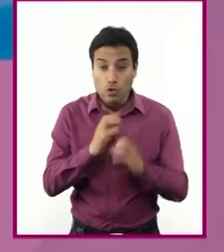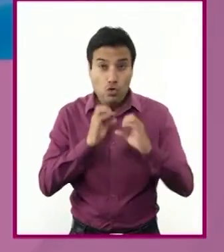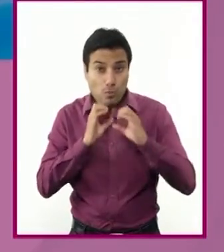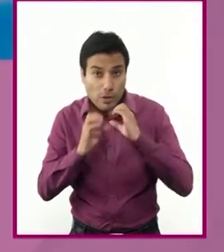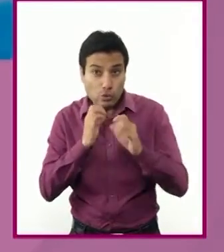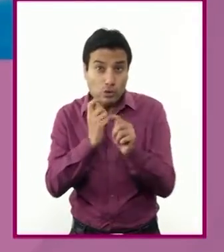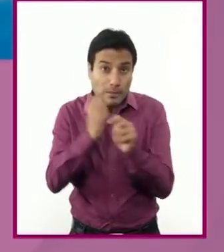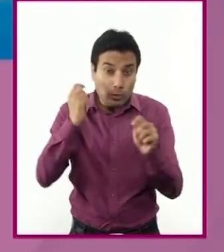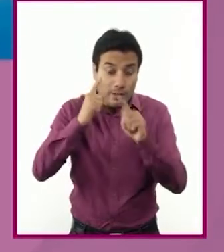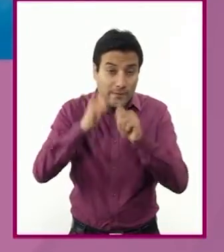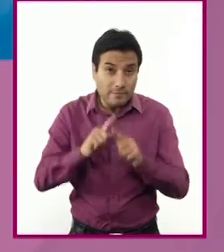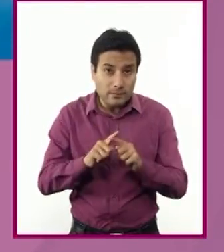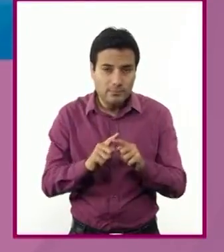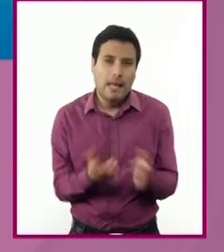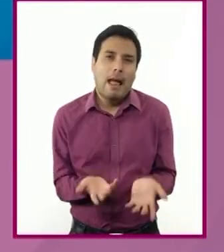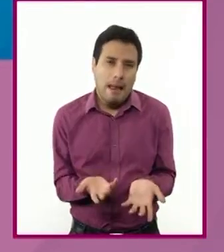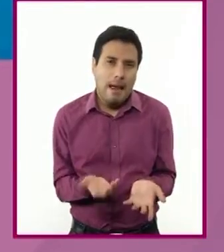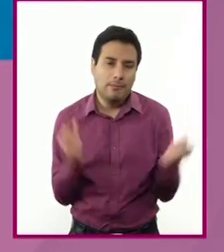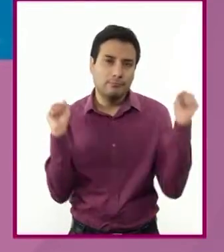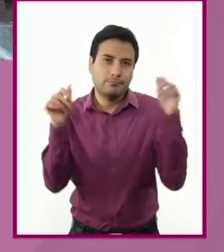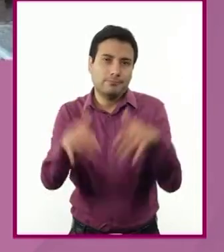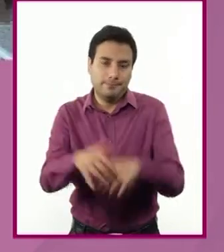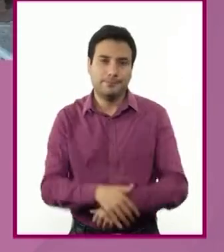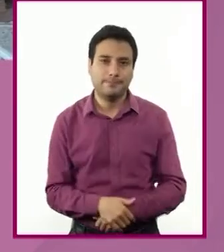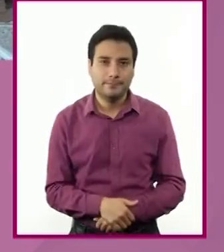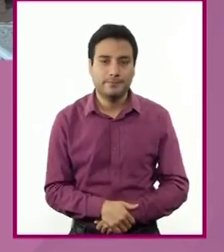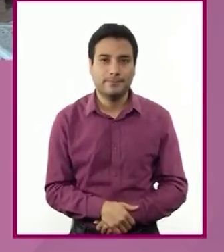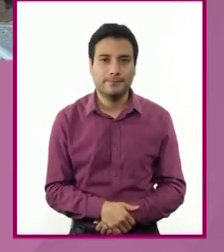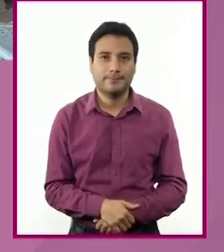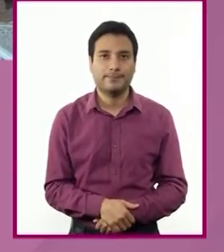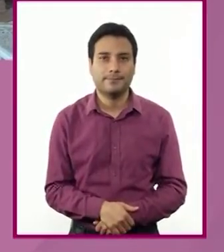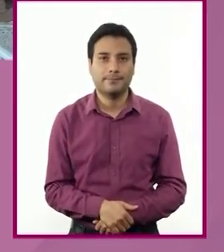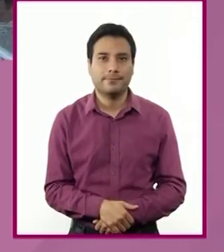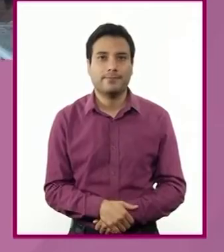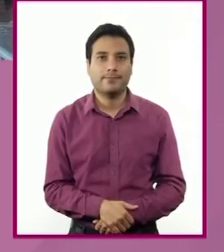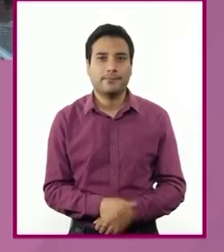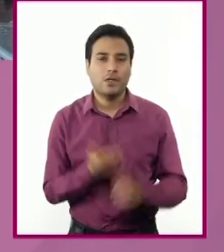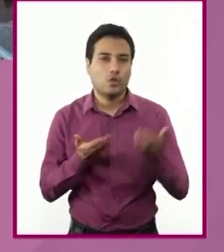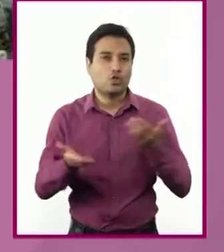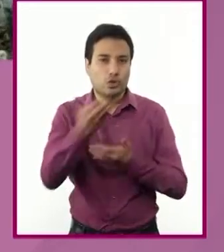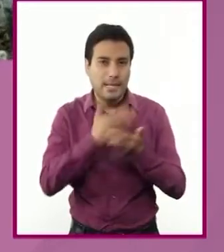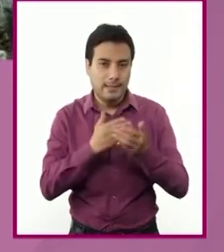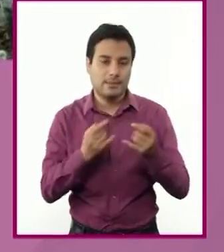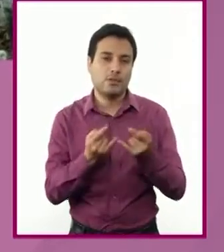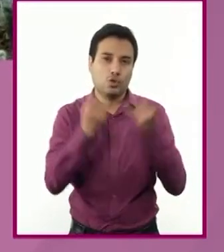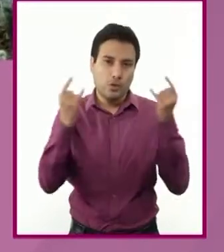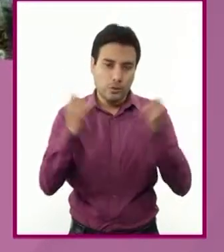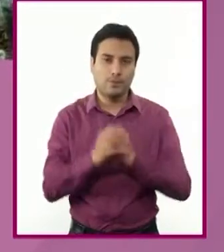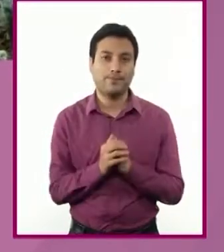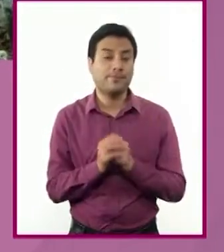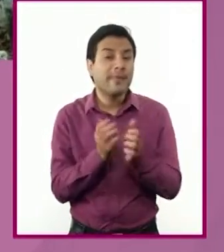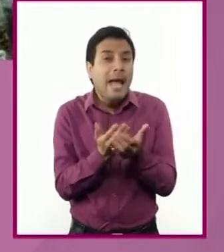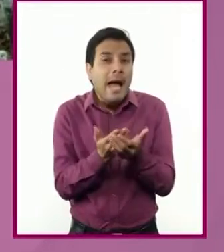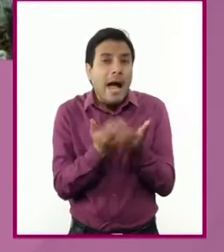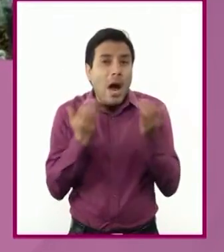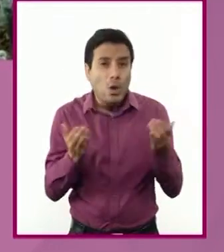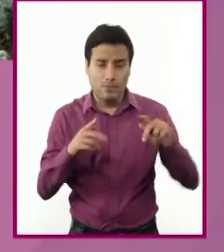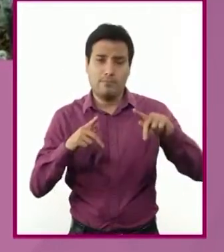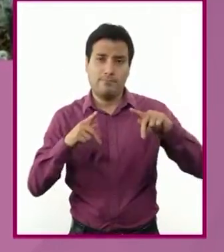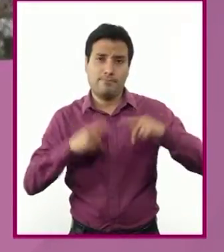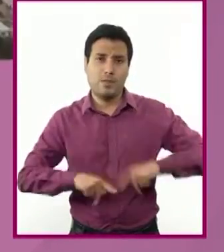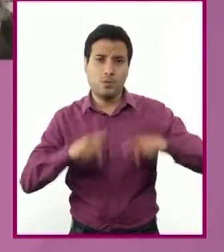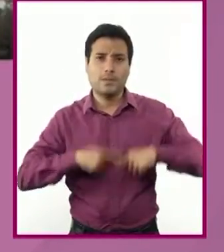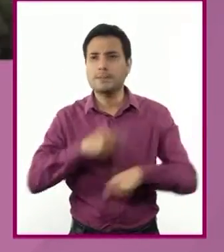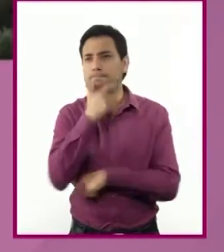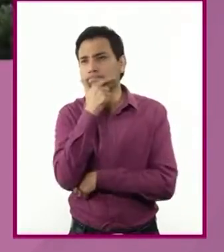y transporte, además de amplia oferta laboral. Sociales e históricos. En la actualidad, la población